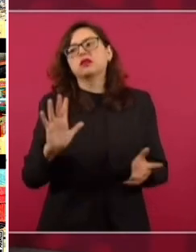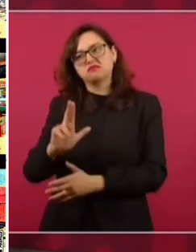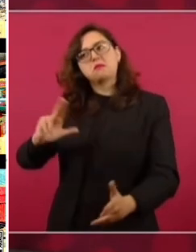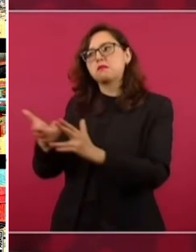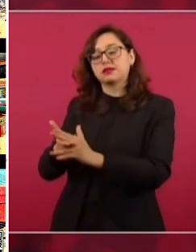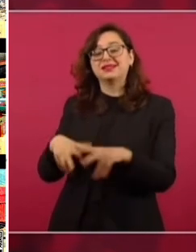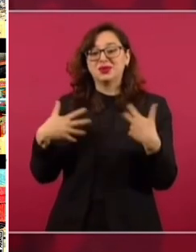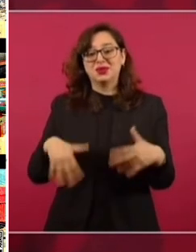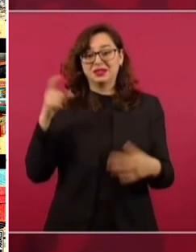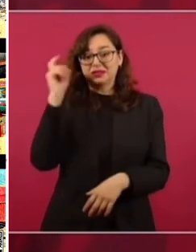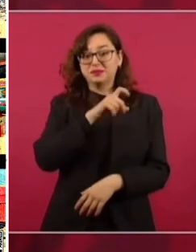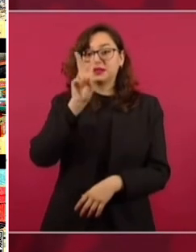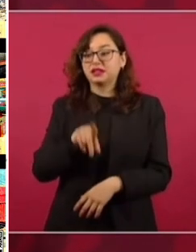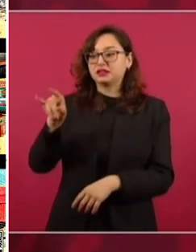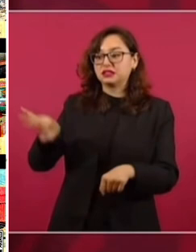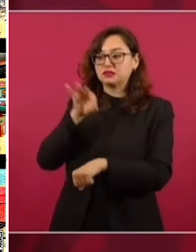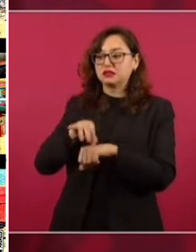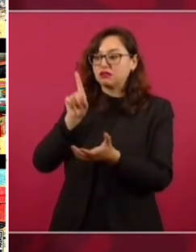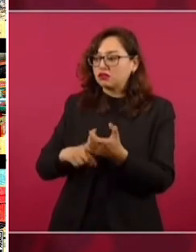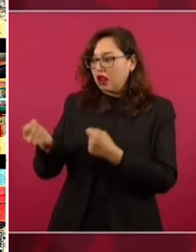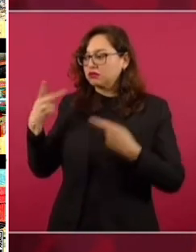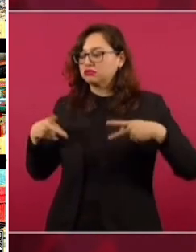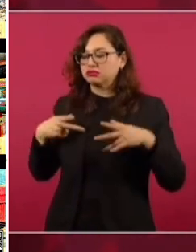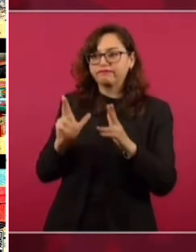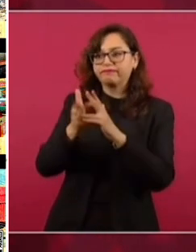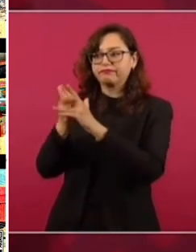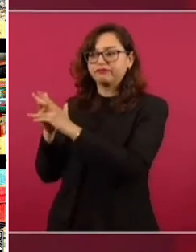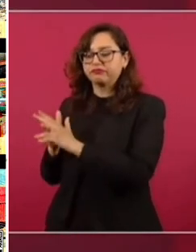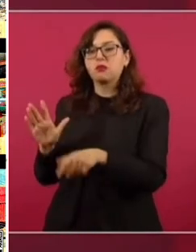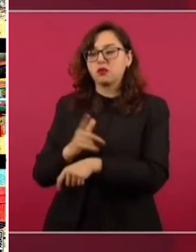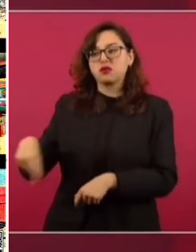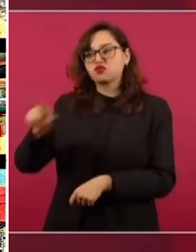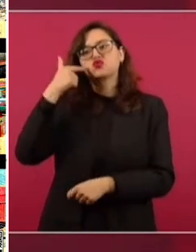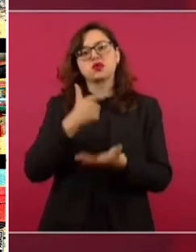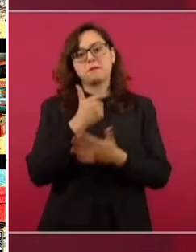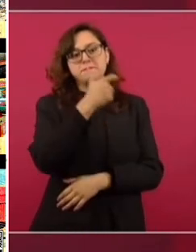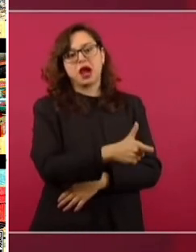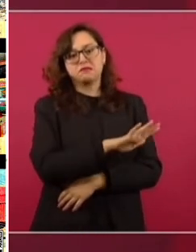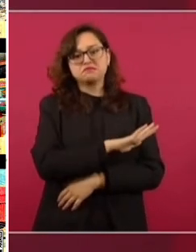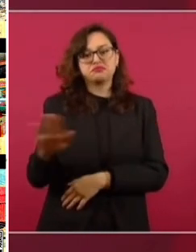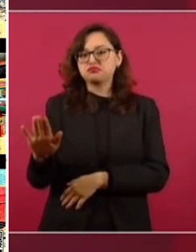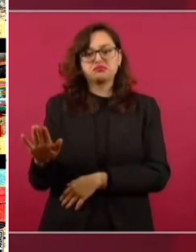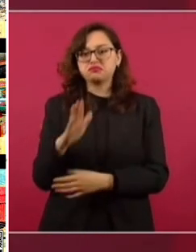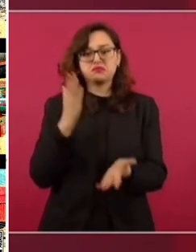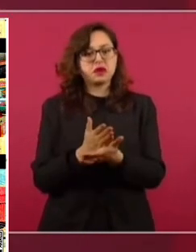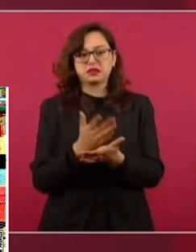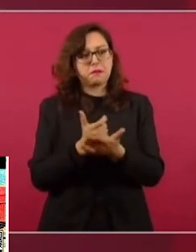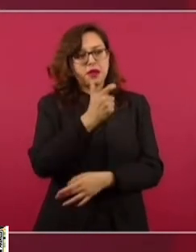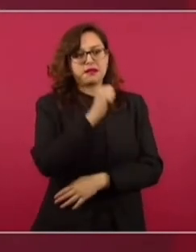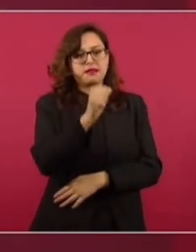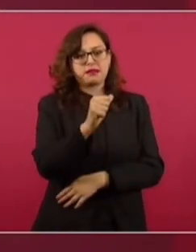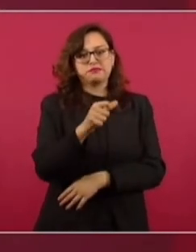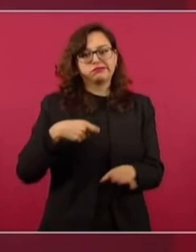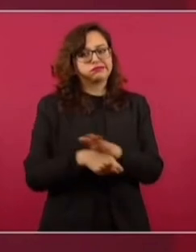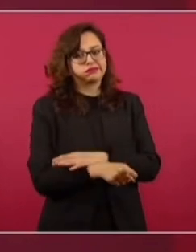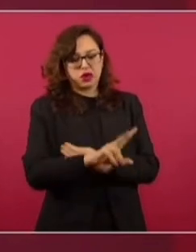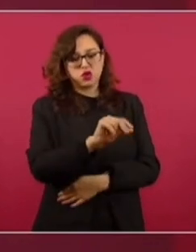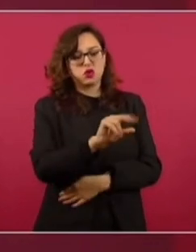que ver con asesinatos por el cobro de cuotas o